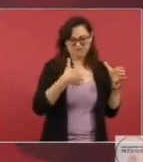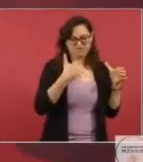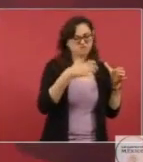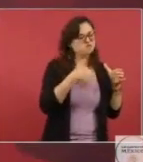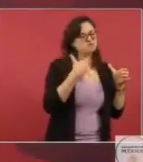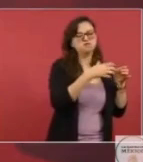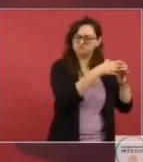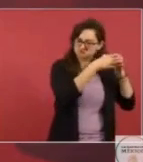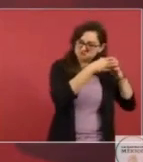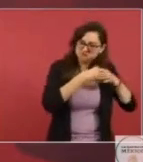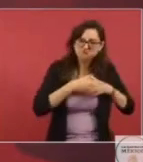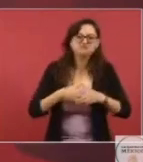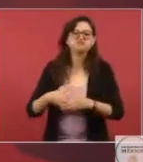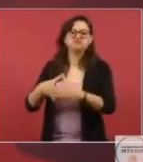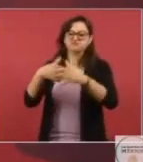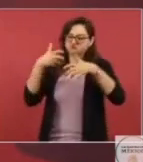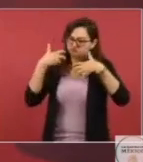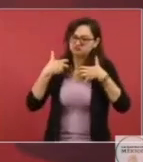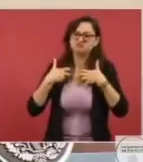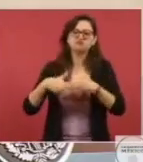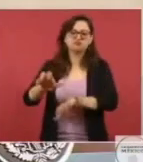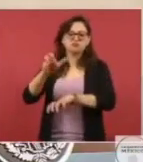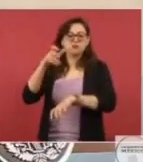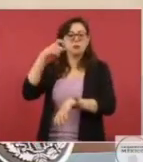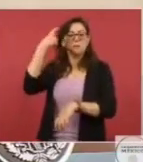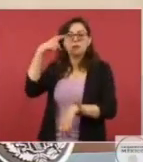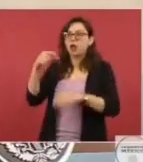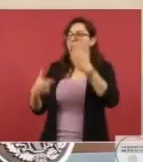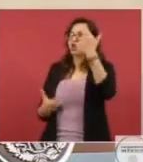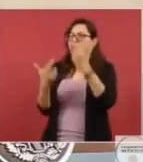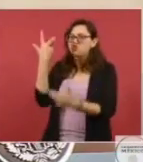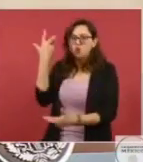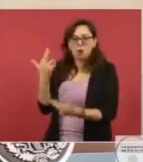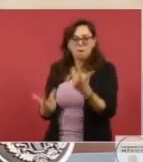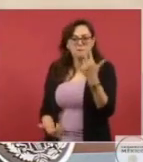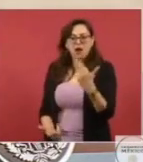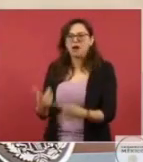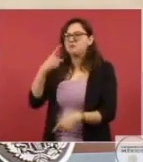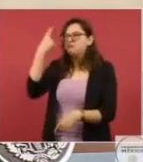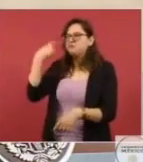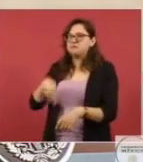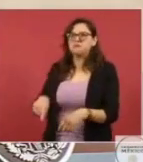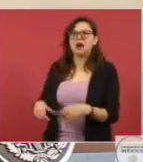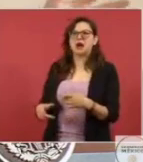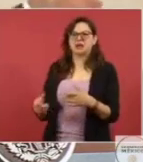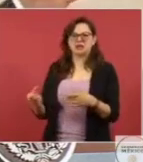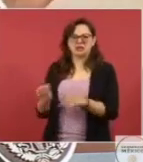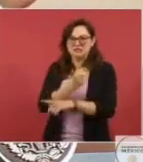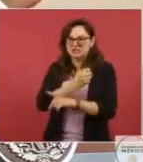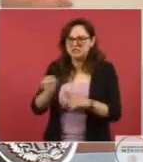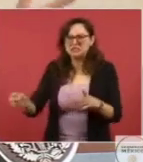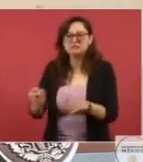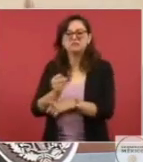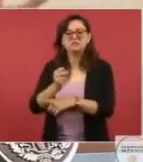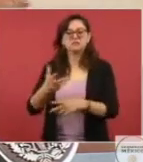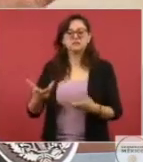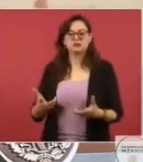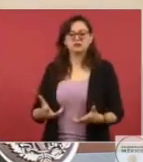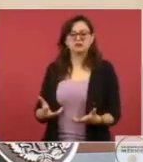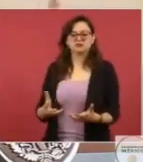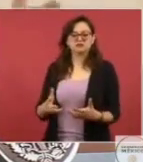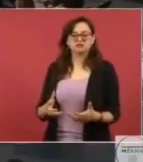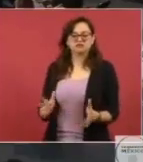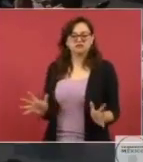manifiestan en contra de Norma Piña. Dicen que es una narcojueza, una narca que